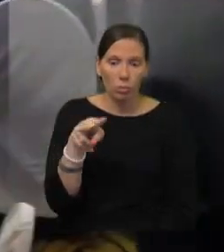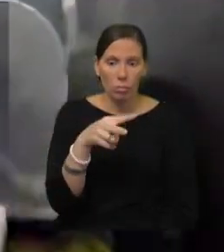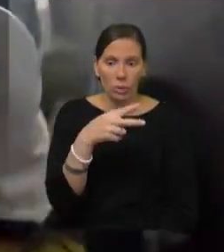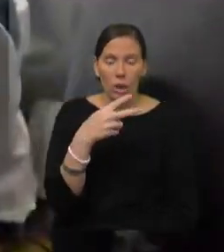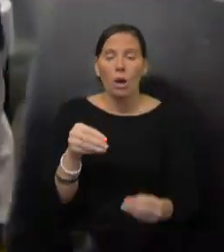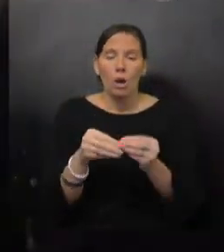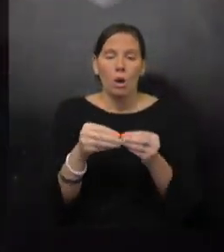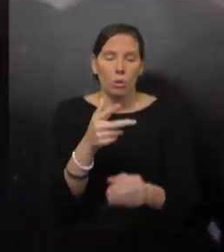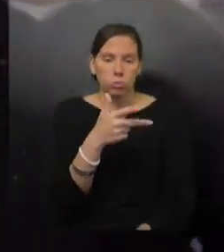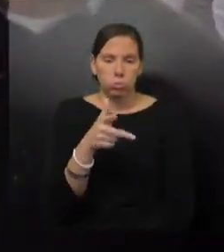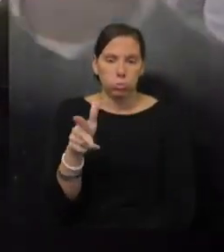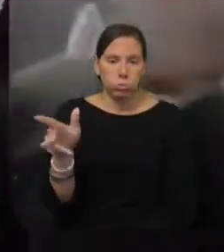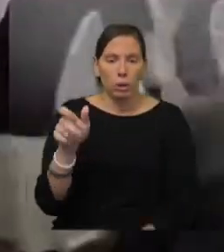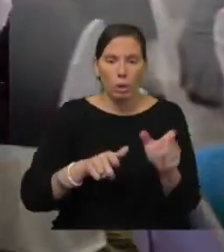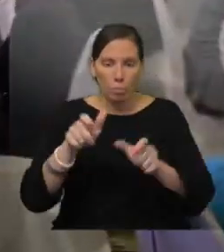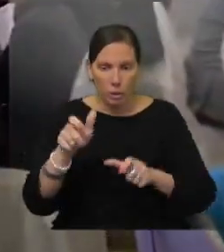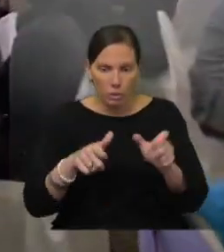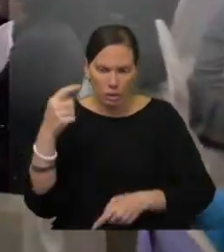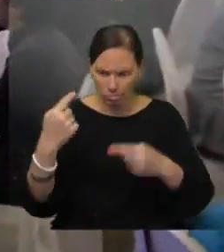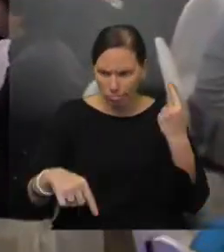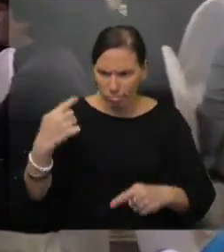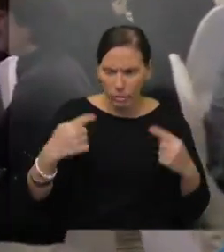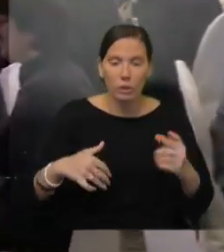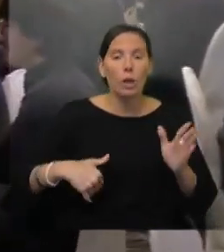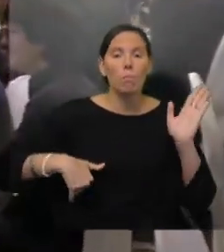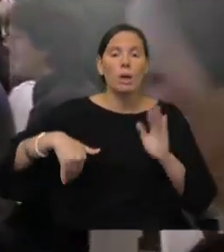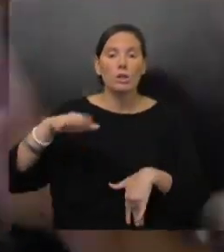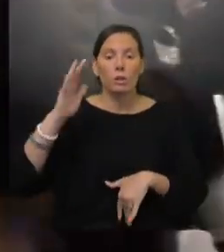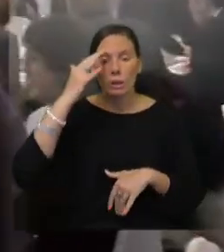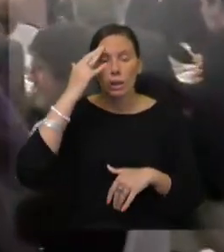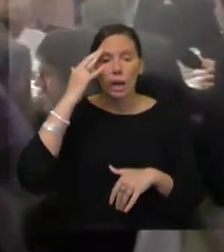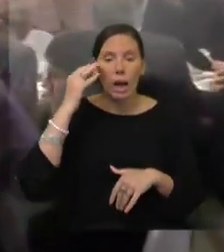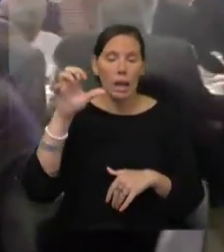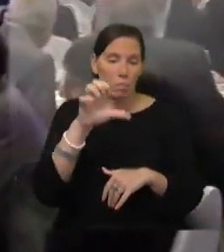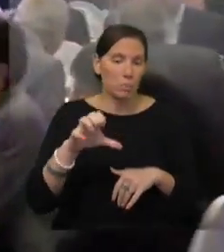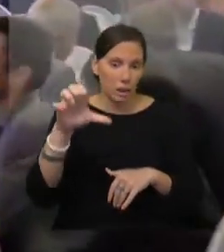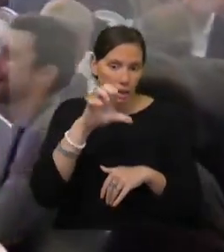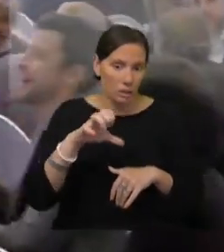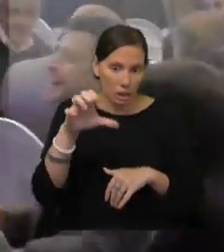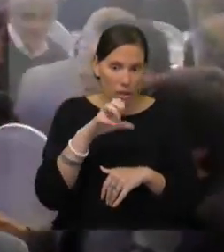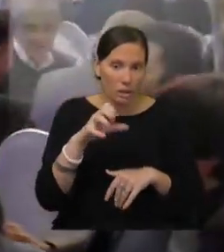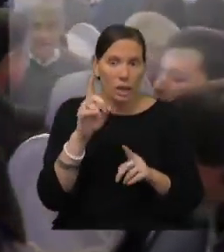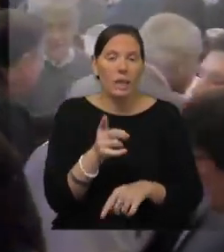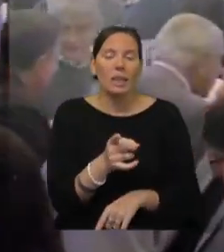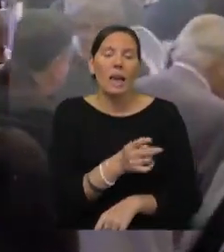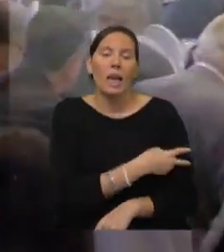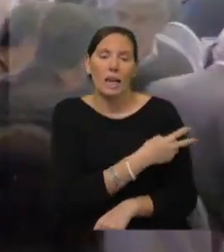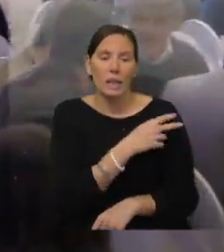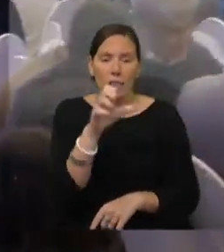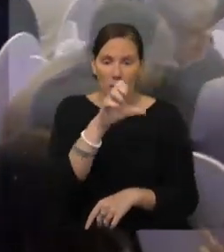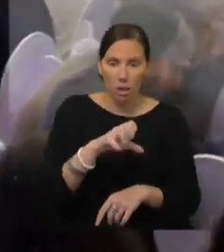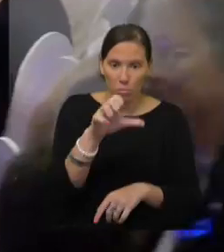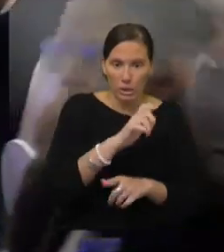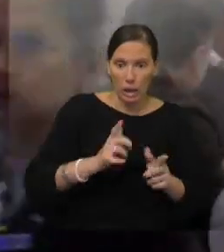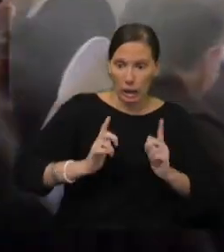Fernández un público Bueno muy nutrido en la sala mayormente integrado por empresarios y gerentes de empresas que aguardan